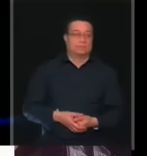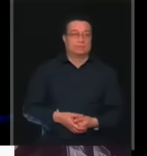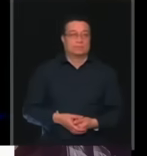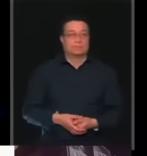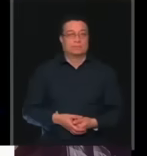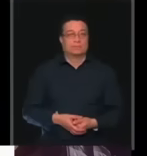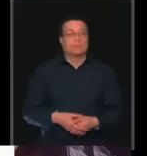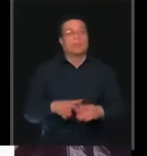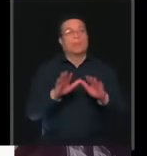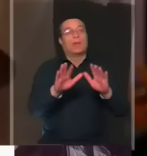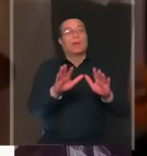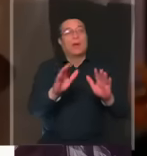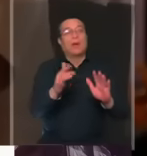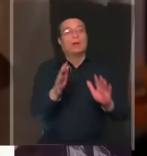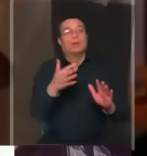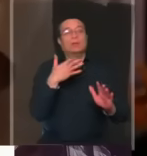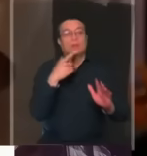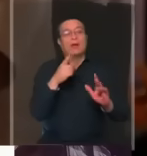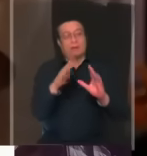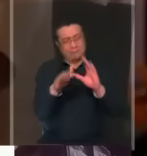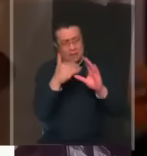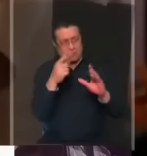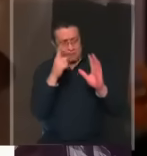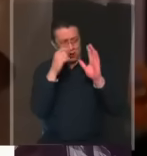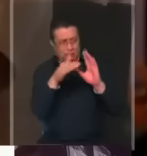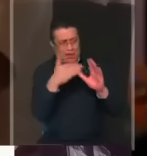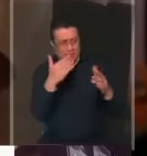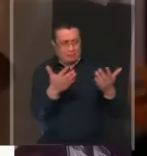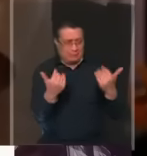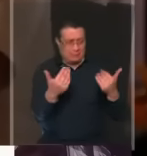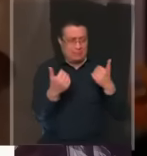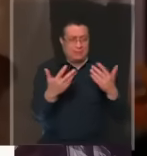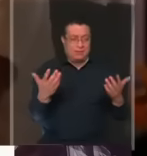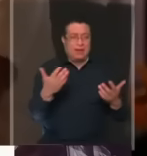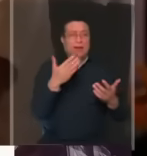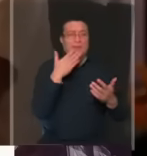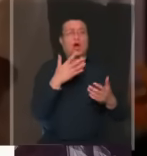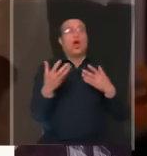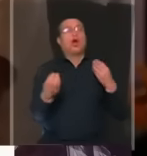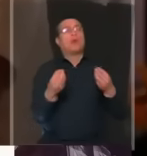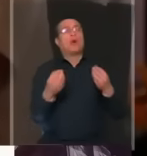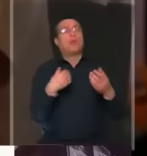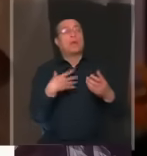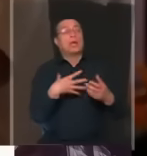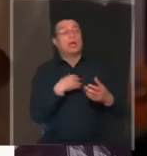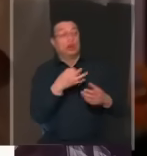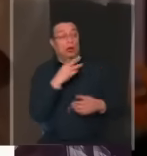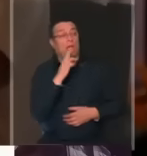Oye, ¿por qué no me mandáis una foto? ¿Y de qué? Le dijo mi hijo.